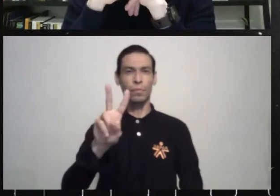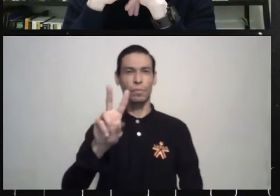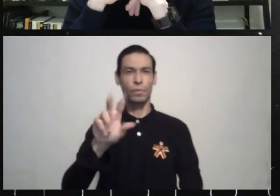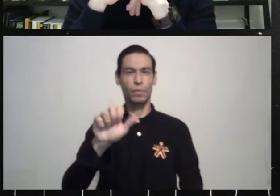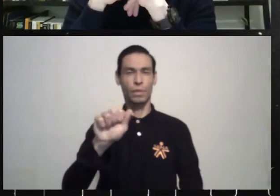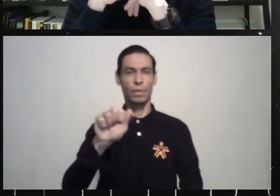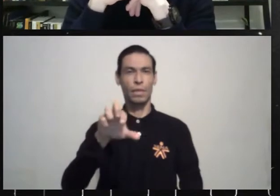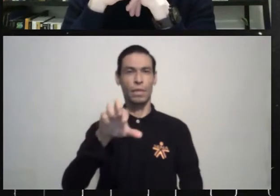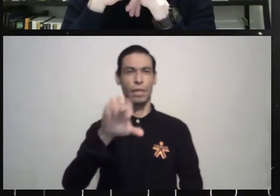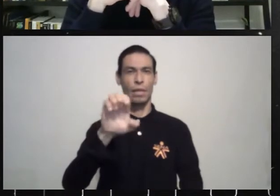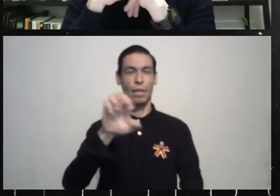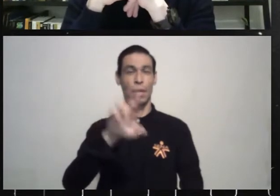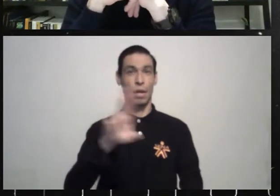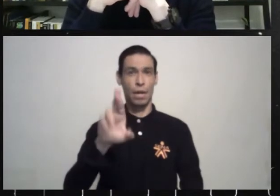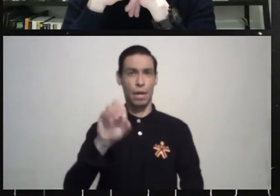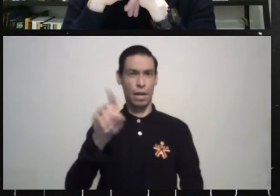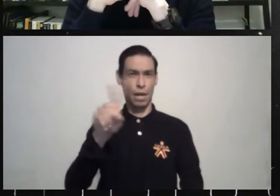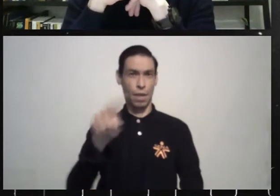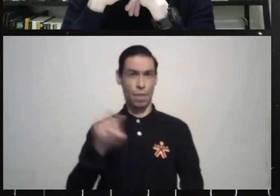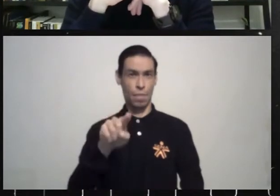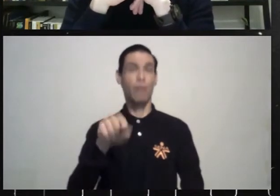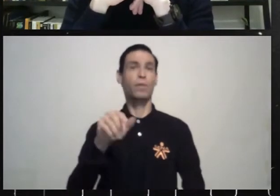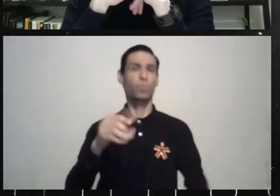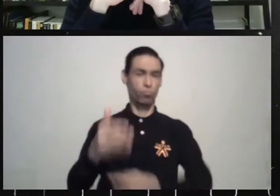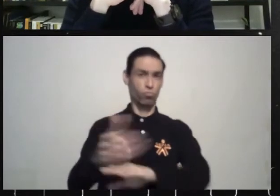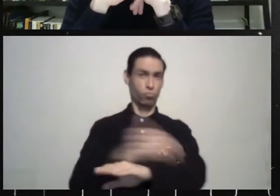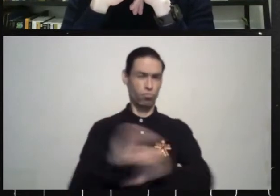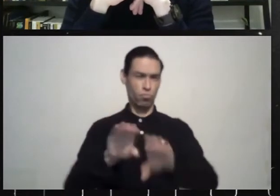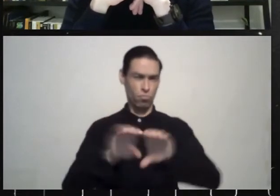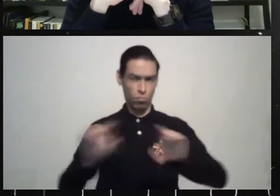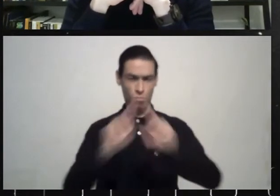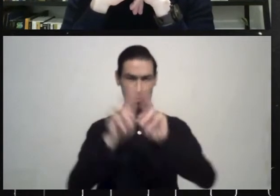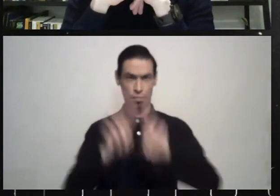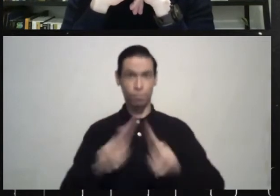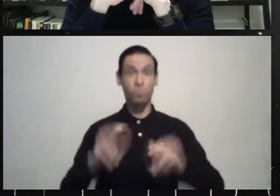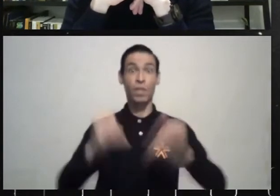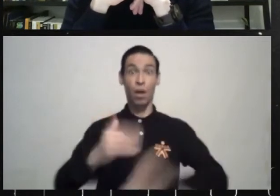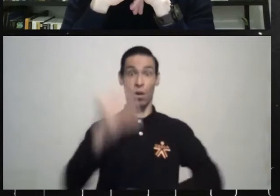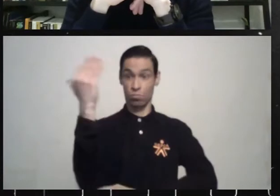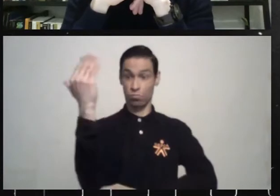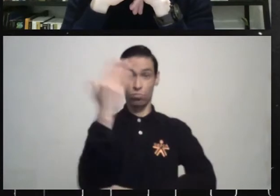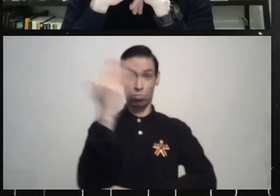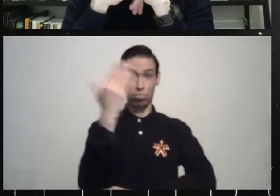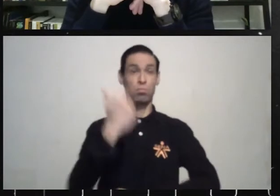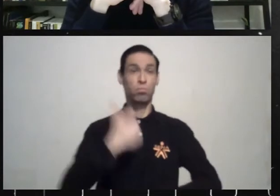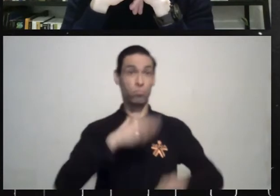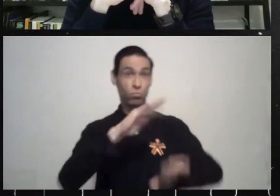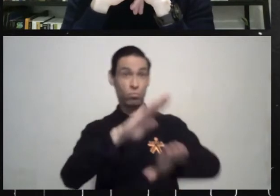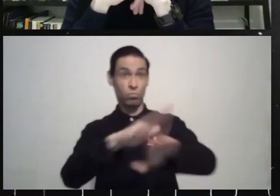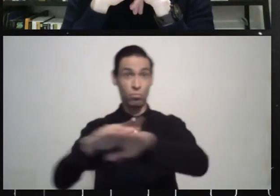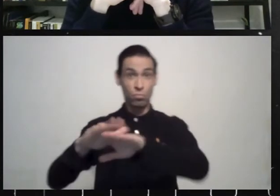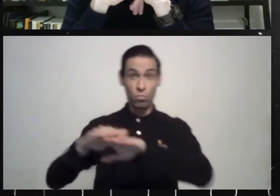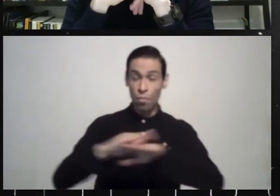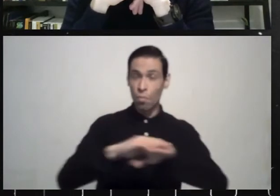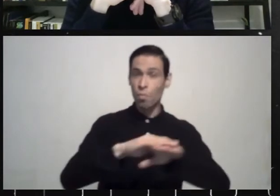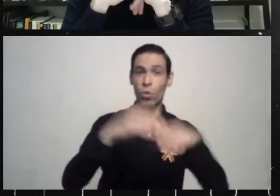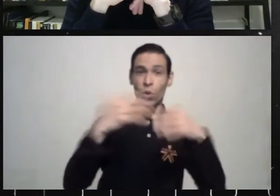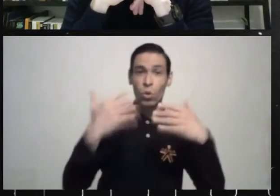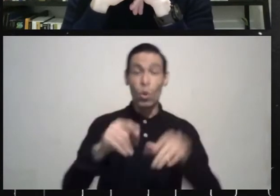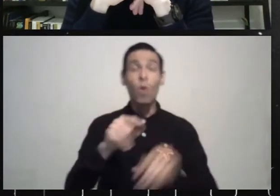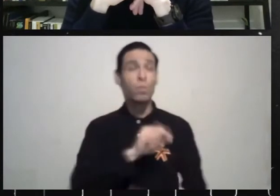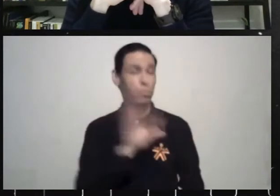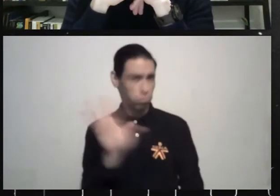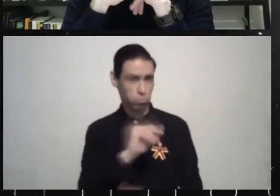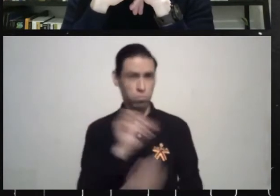en Netflix, pero que además ahorita está en salas de cine. Y quiero invitarlos a todos a que vayan a la sala de cine a verla, porque la experiencia es completamente diferente.